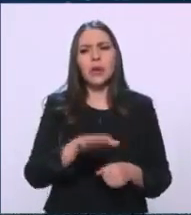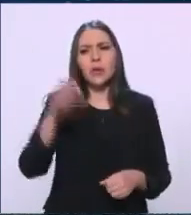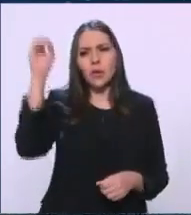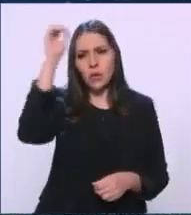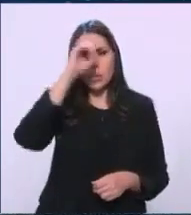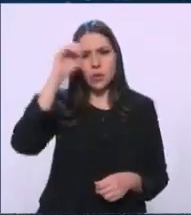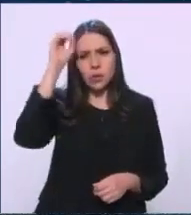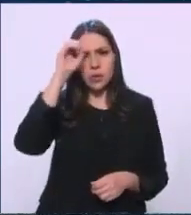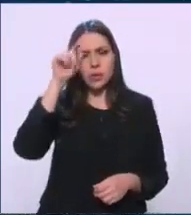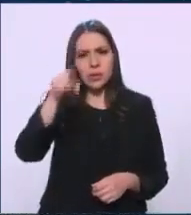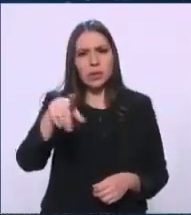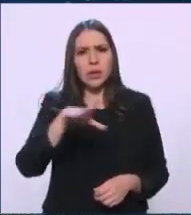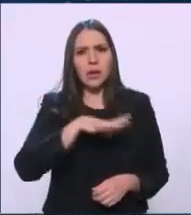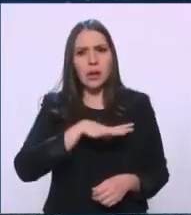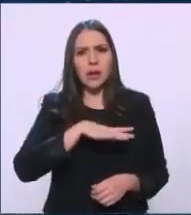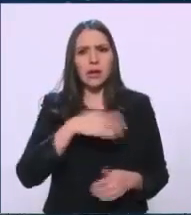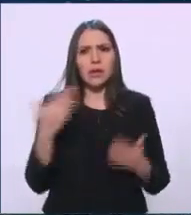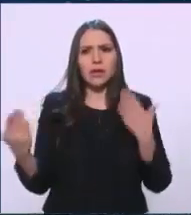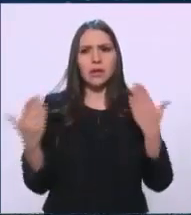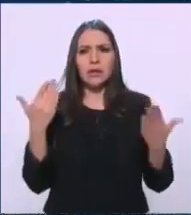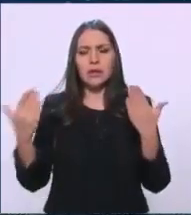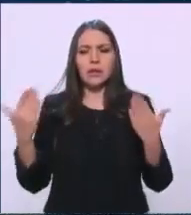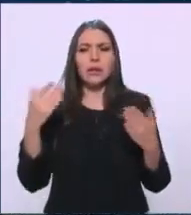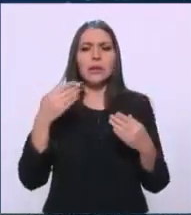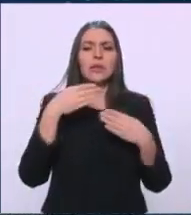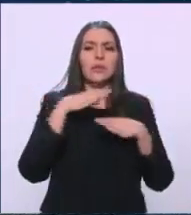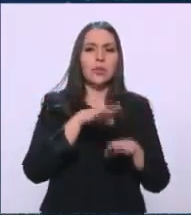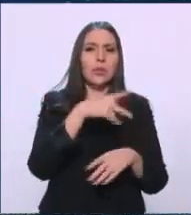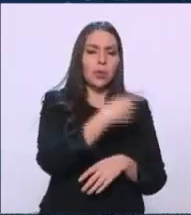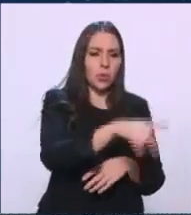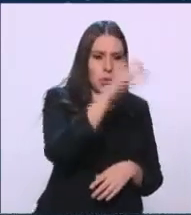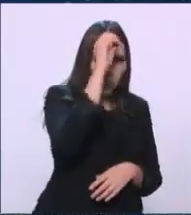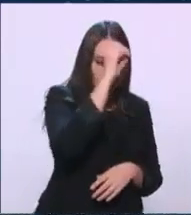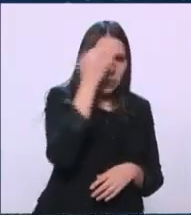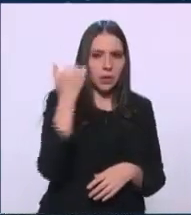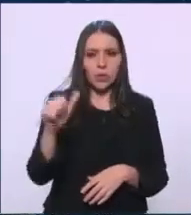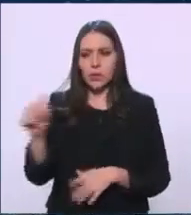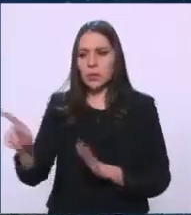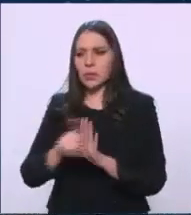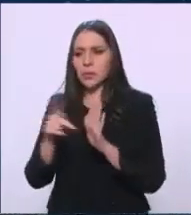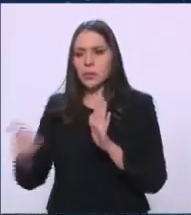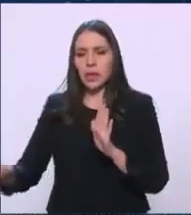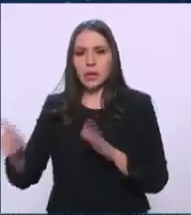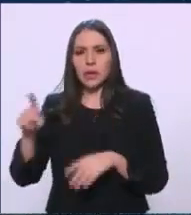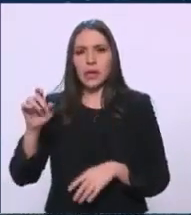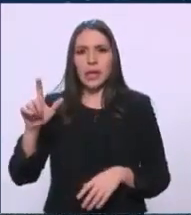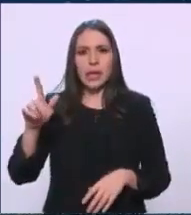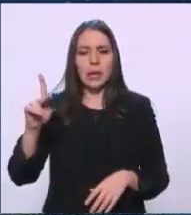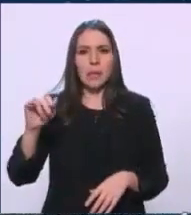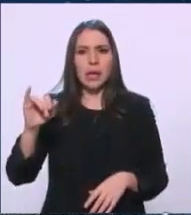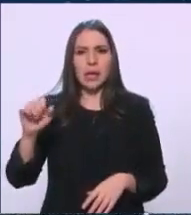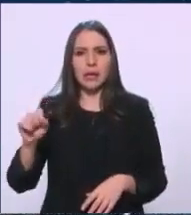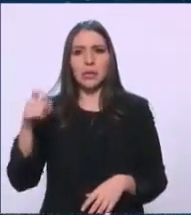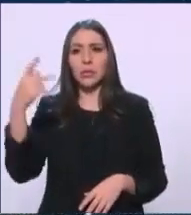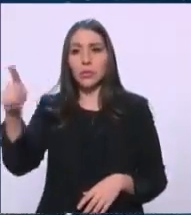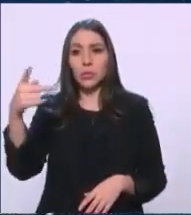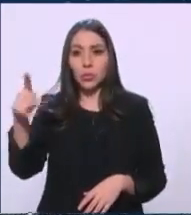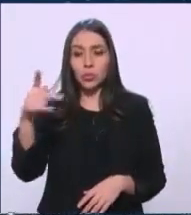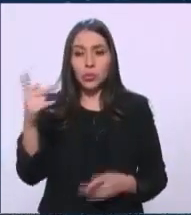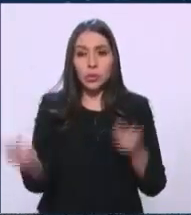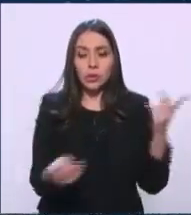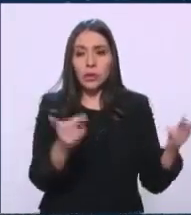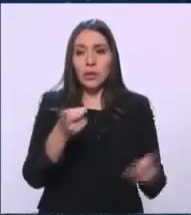la discordancia que existe entre la tuya y la del diario El País, en donde en la tuya hay una reducción de los que